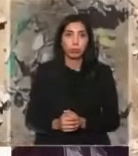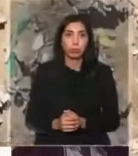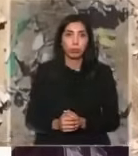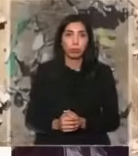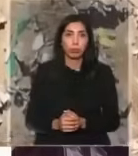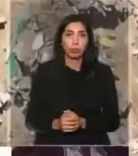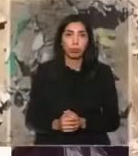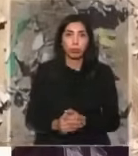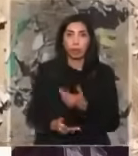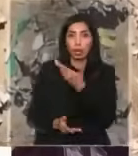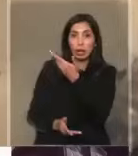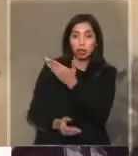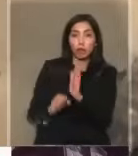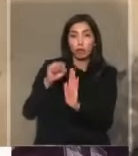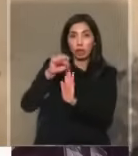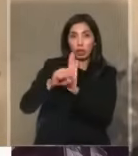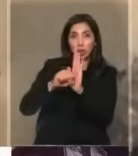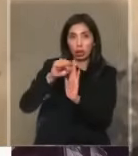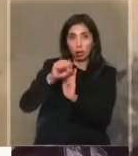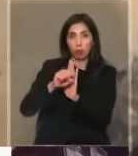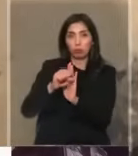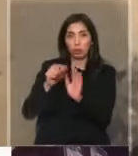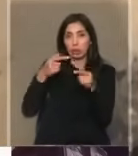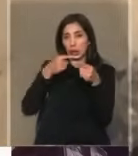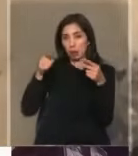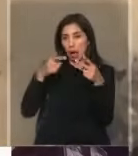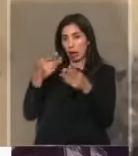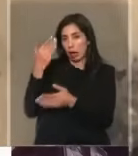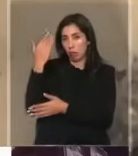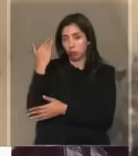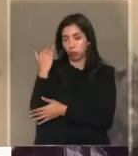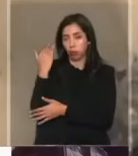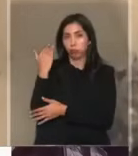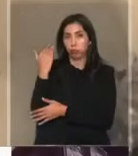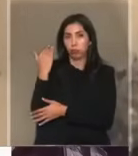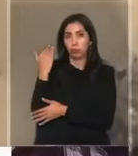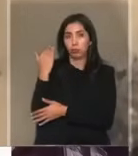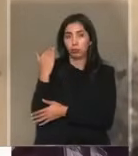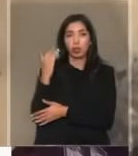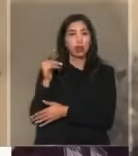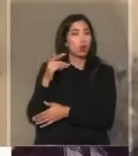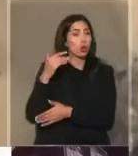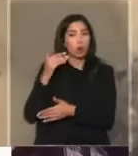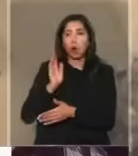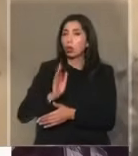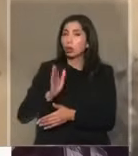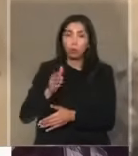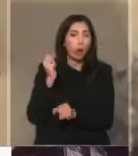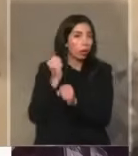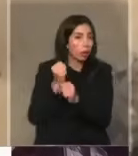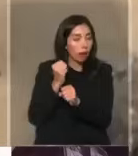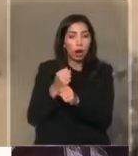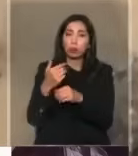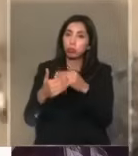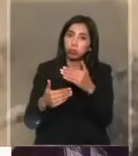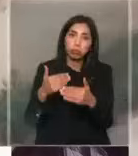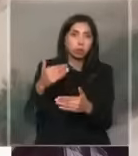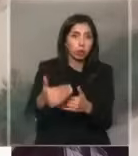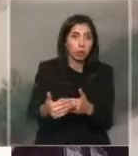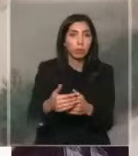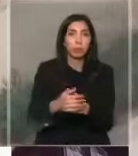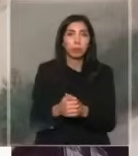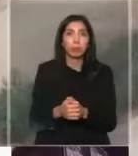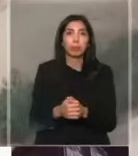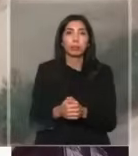Estas son imágenes captadas hace algunas semanas. La actividad no se detiene en este vertedero ilegal. Se trata principalmente